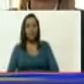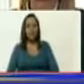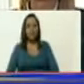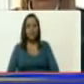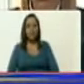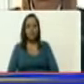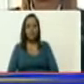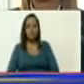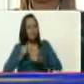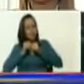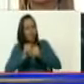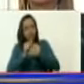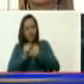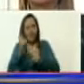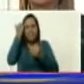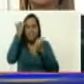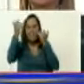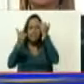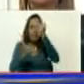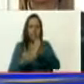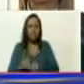permanentemente, inteligencia,